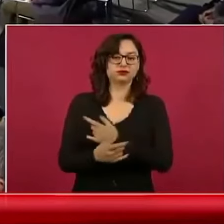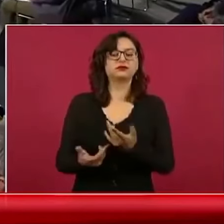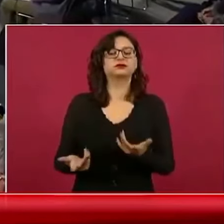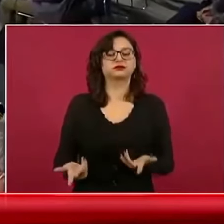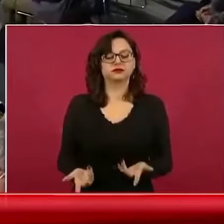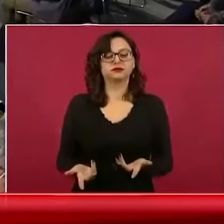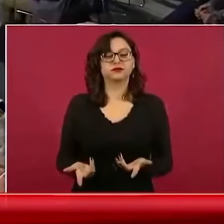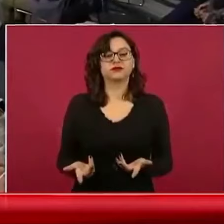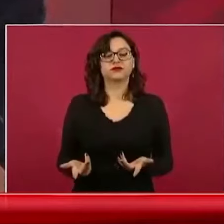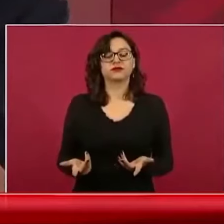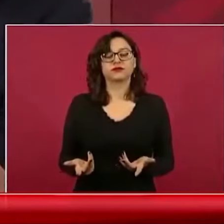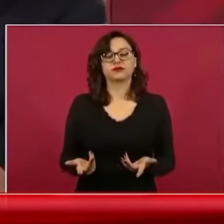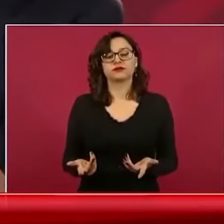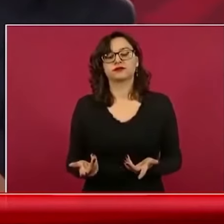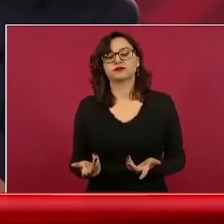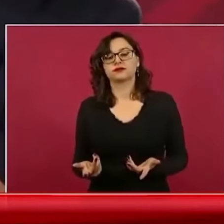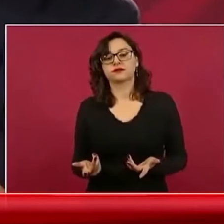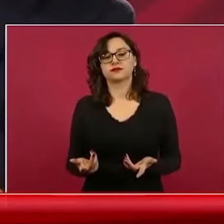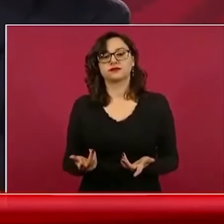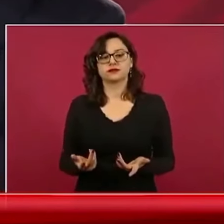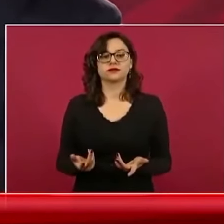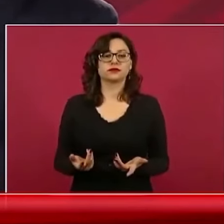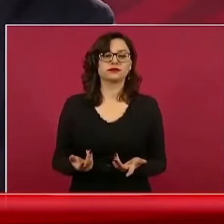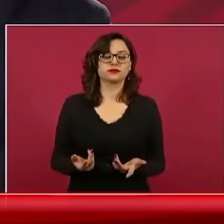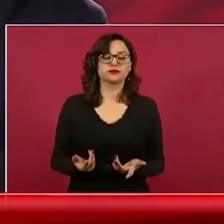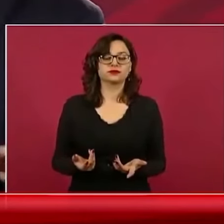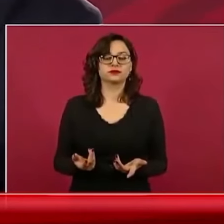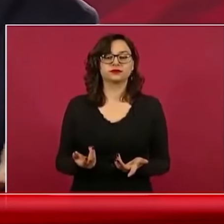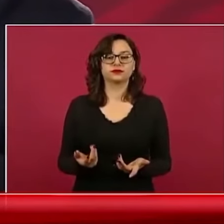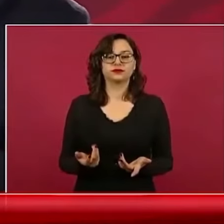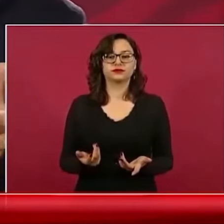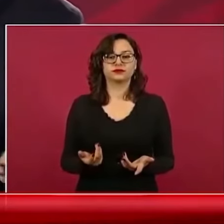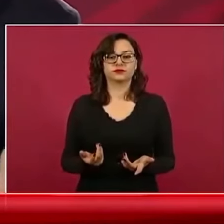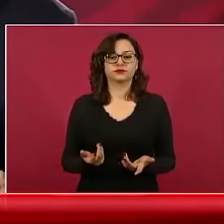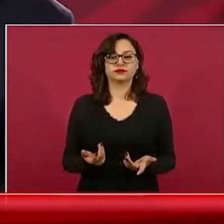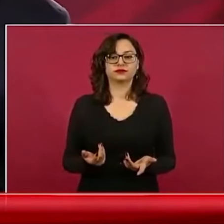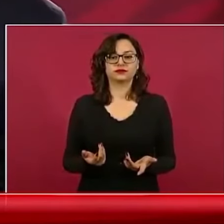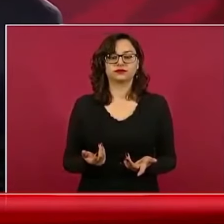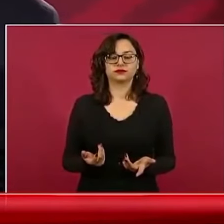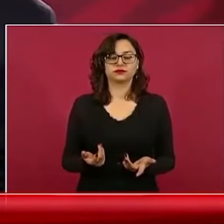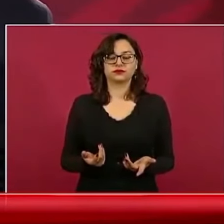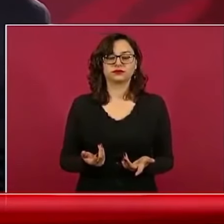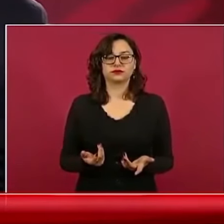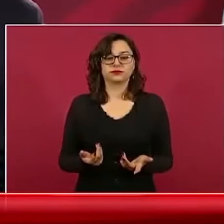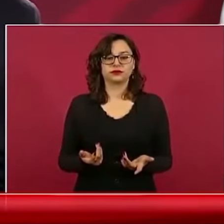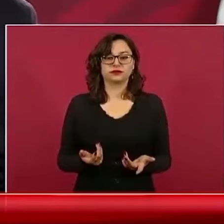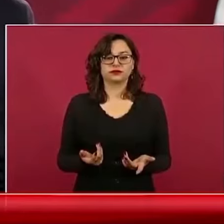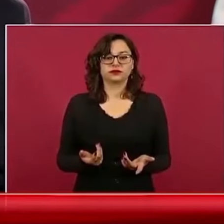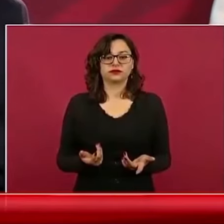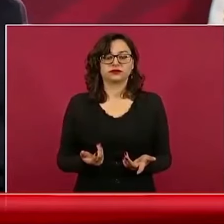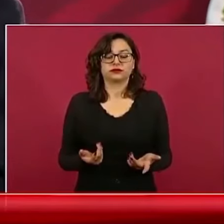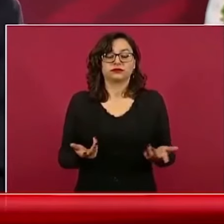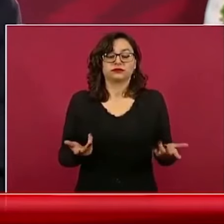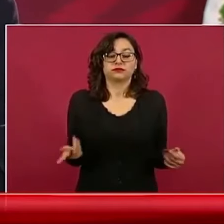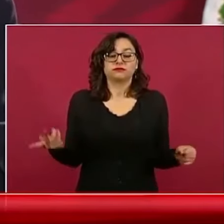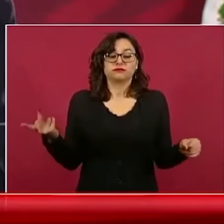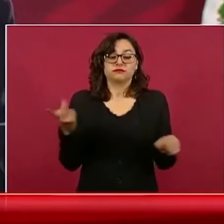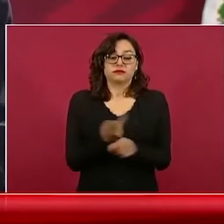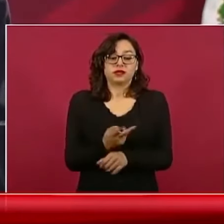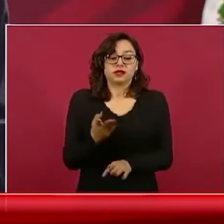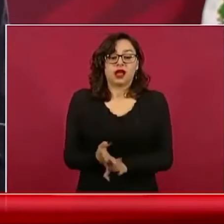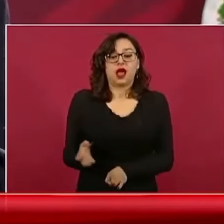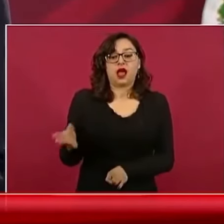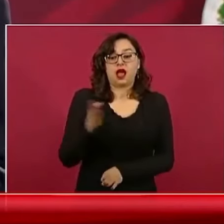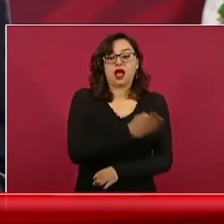y lo que éste hicieron los tecno grandes corruptos